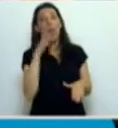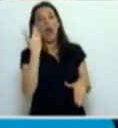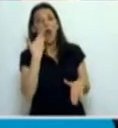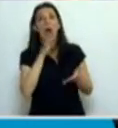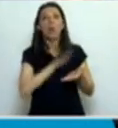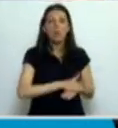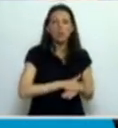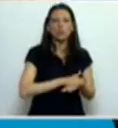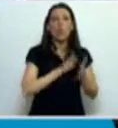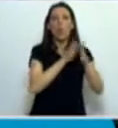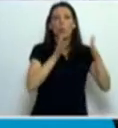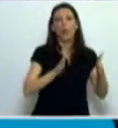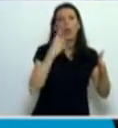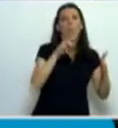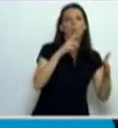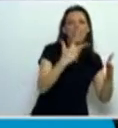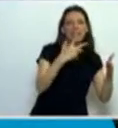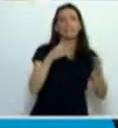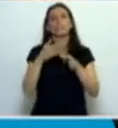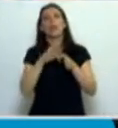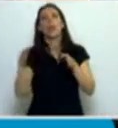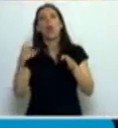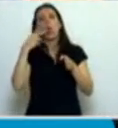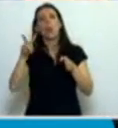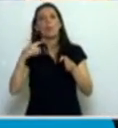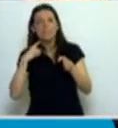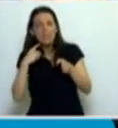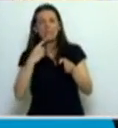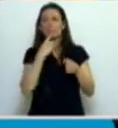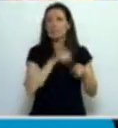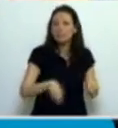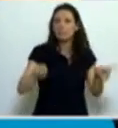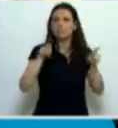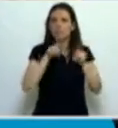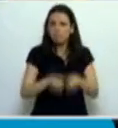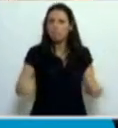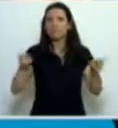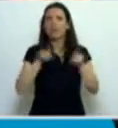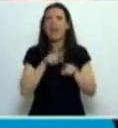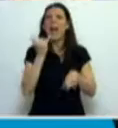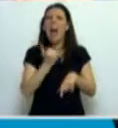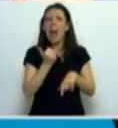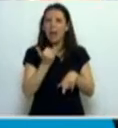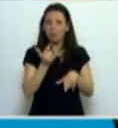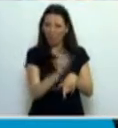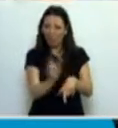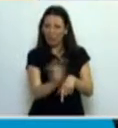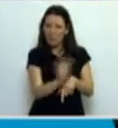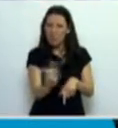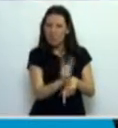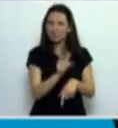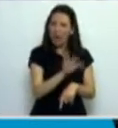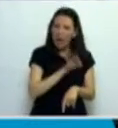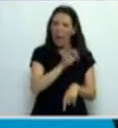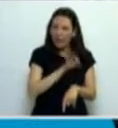la ejecución de los periodos 2003-2013 y dice que sistemáticamente hay un desajuste considerable en todos estos